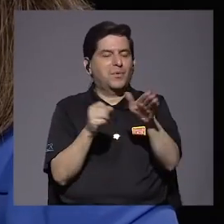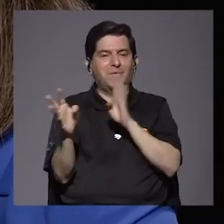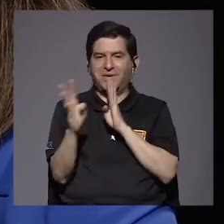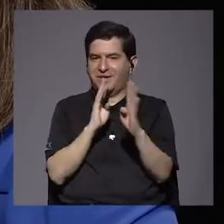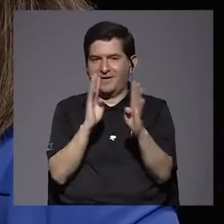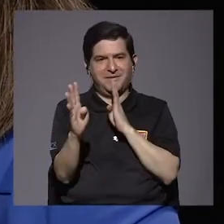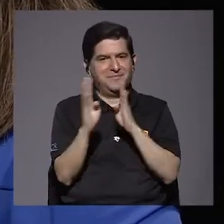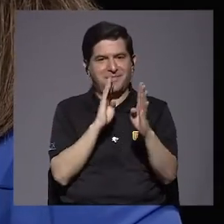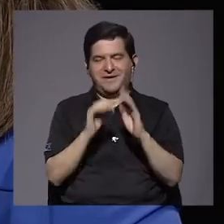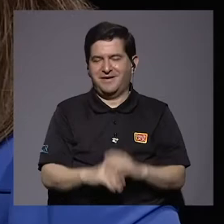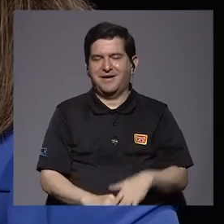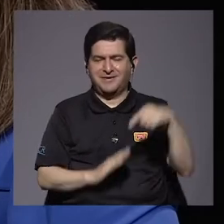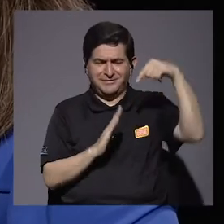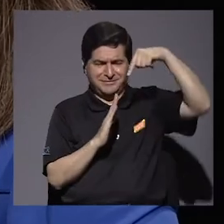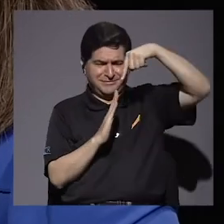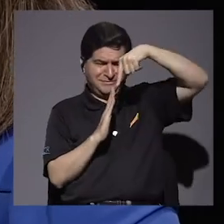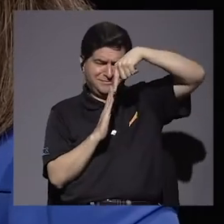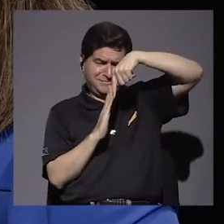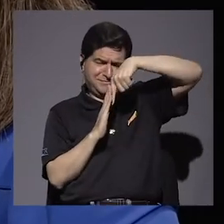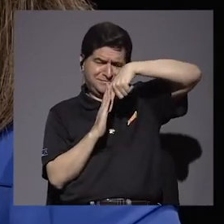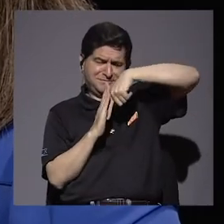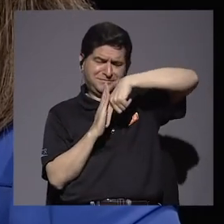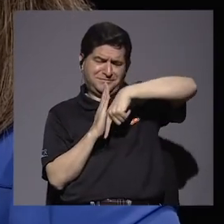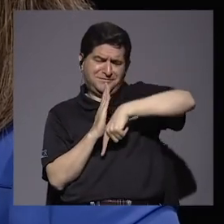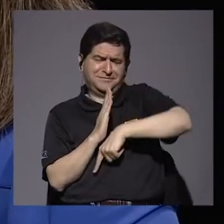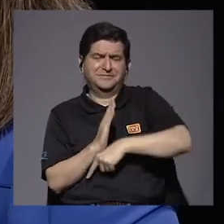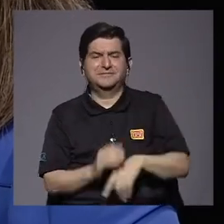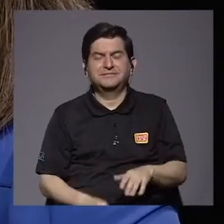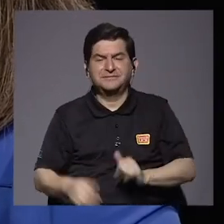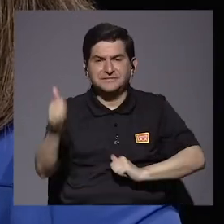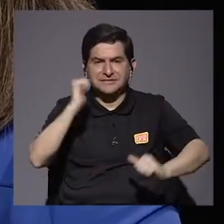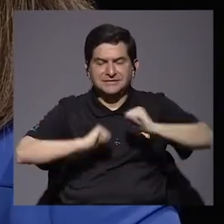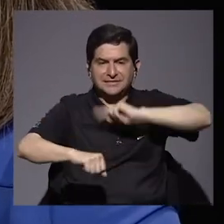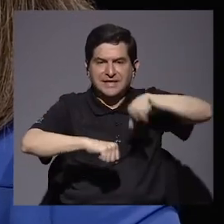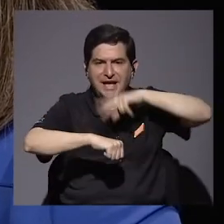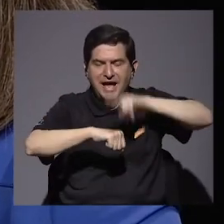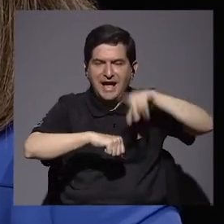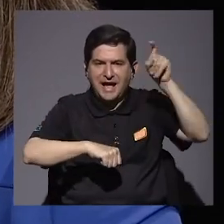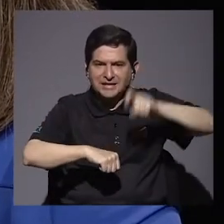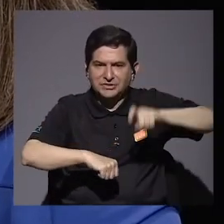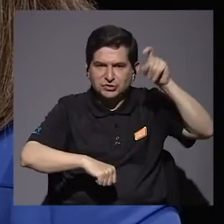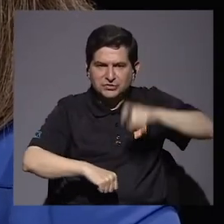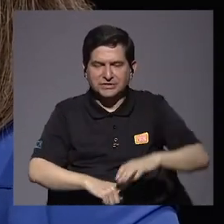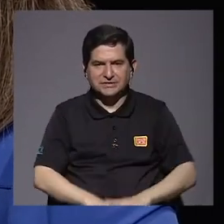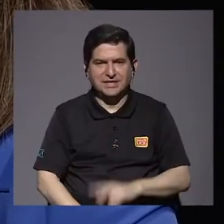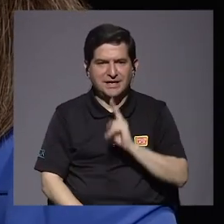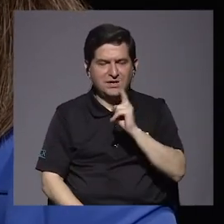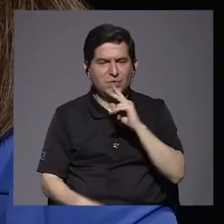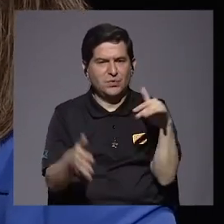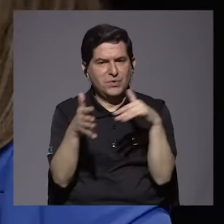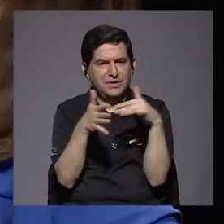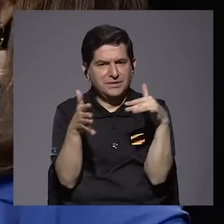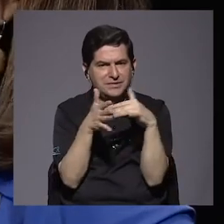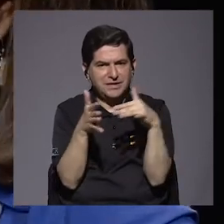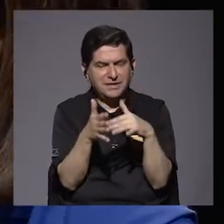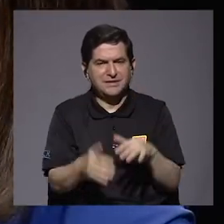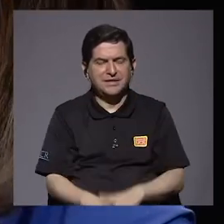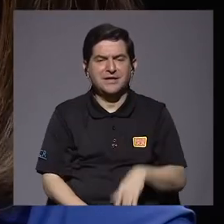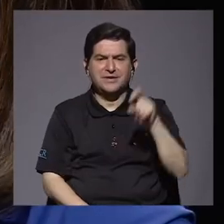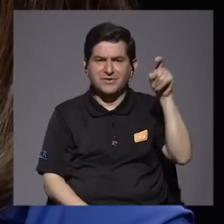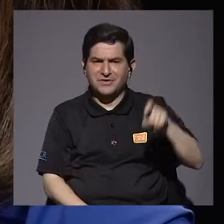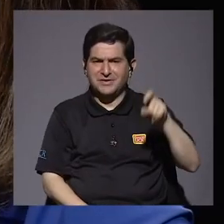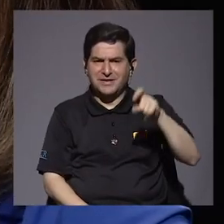poder conversarlo a profundidad, porque el tema en el Teatro Nacional requiere un verdadero estudio de lo que de